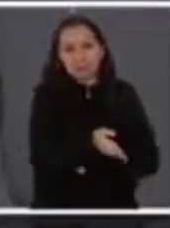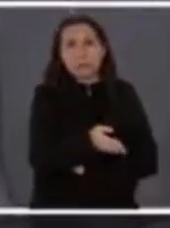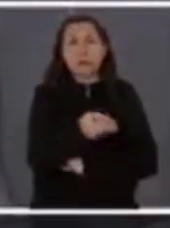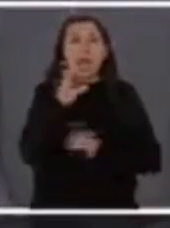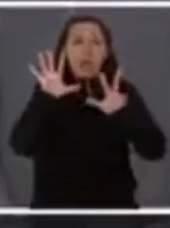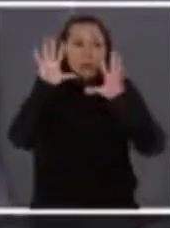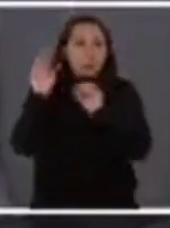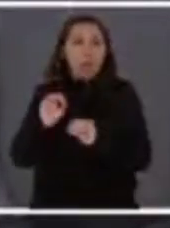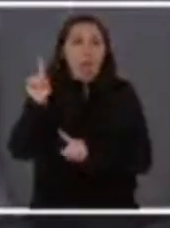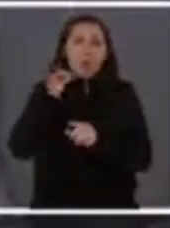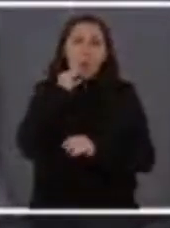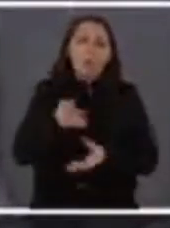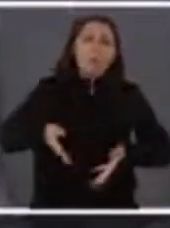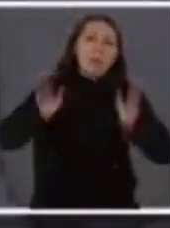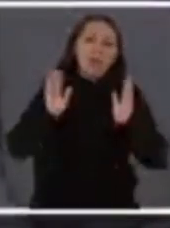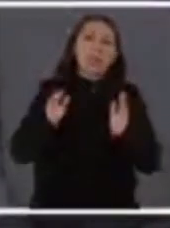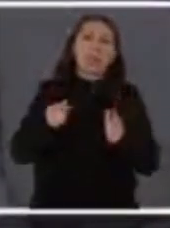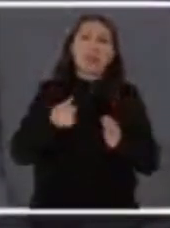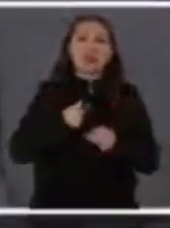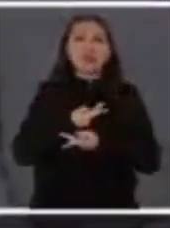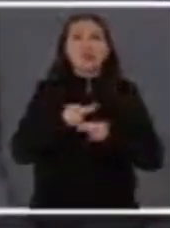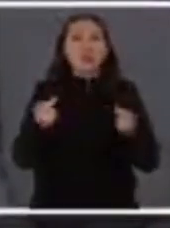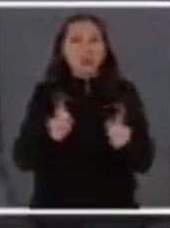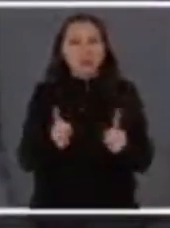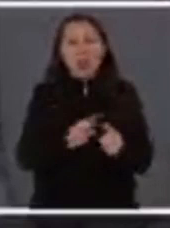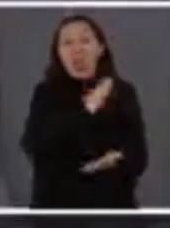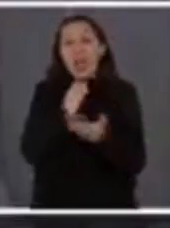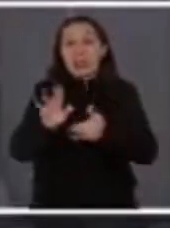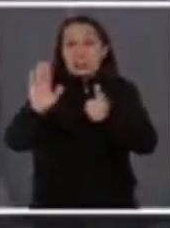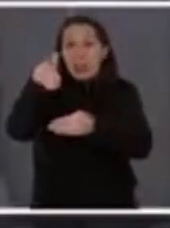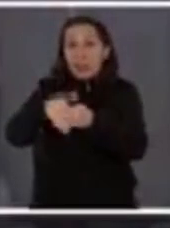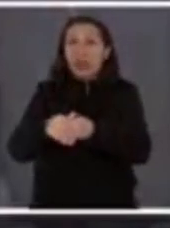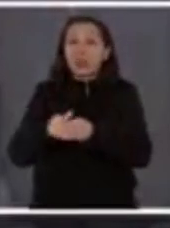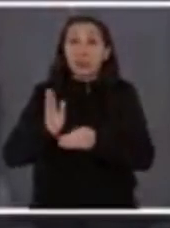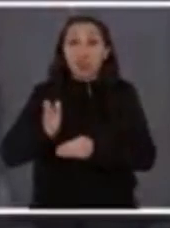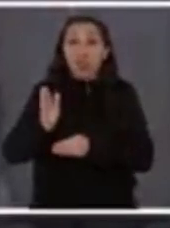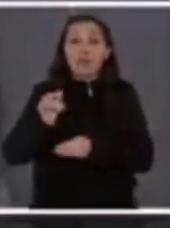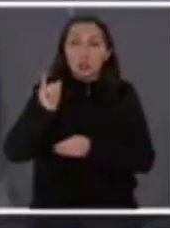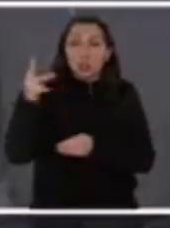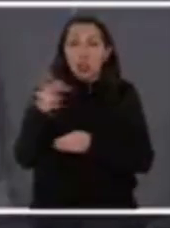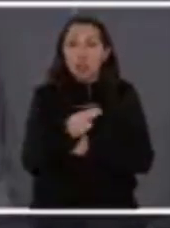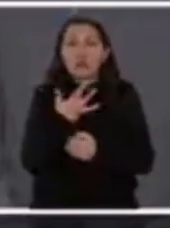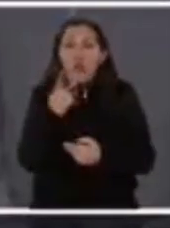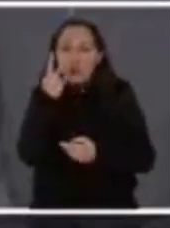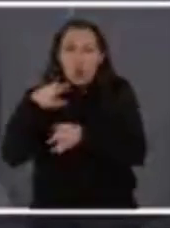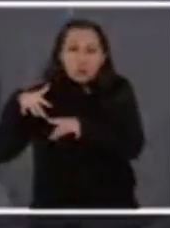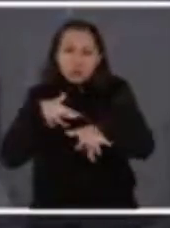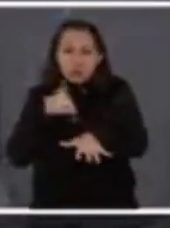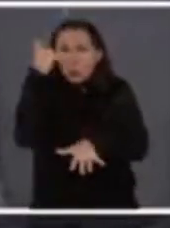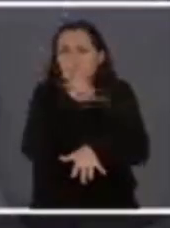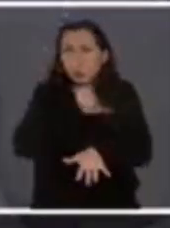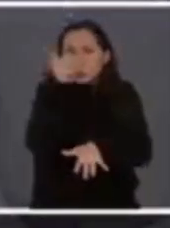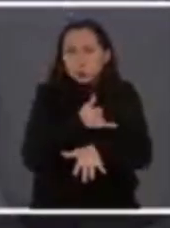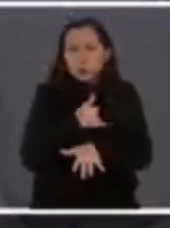no fue arbitrario. Ahí escuché algunos que decían que estaban esperando que yo lo anunciara. Eso no. Hasta las 6 de la tarde el corte seguía en pie por la turbidez de las aguas del